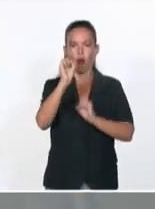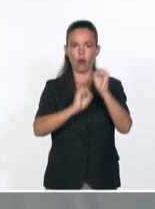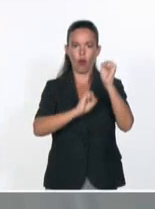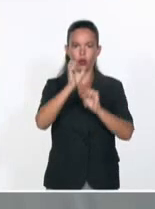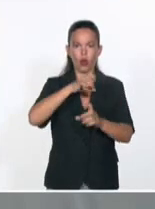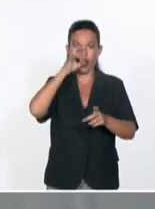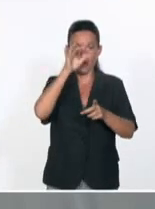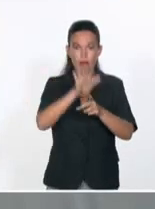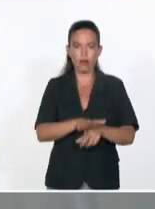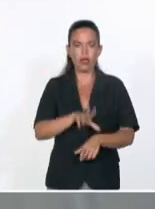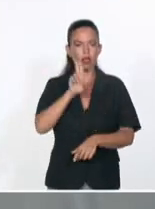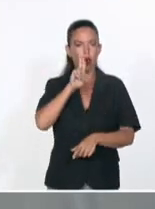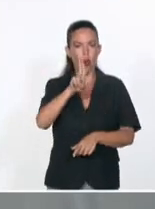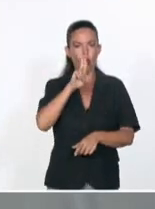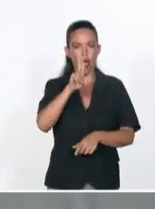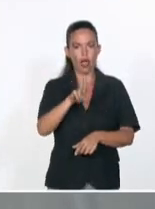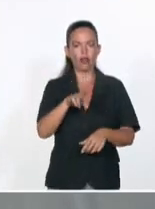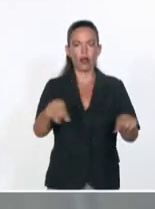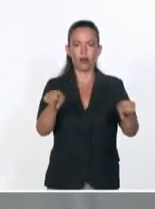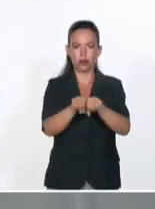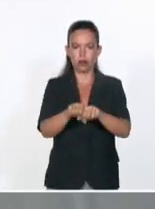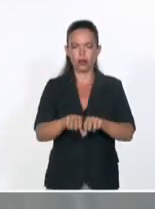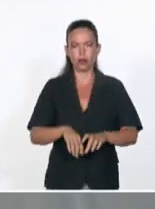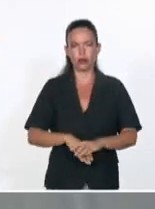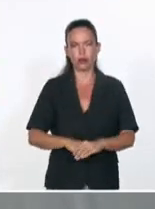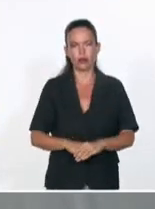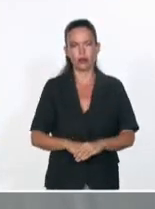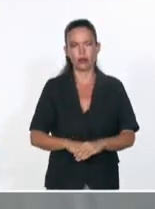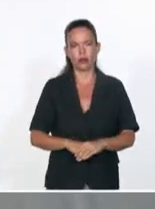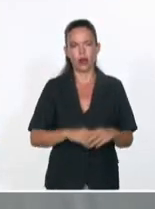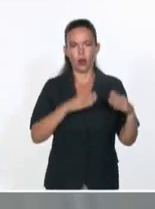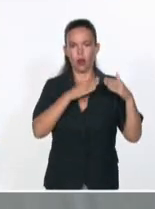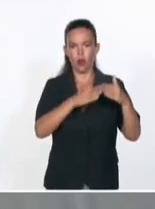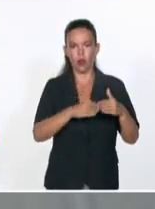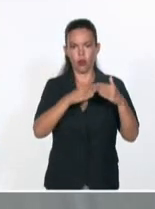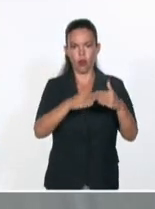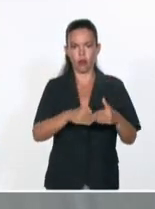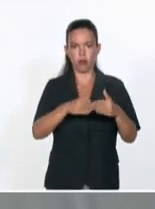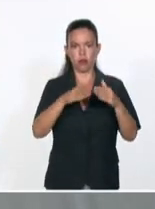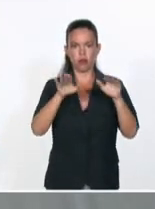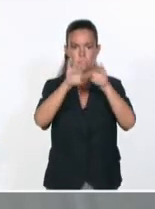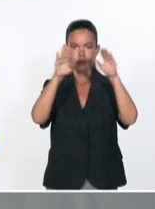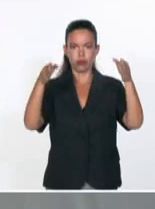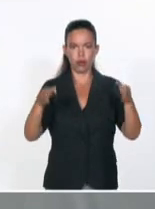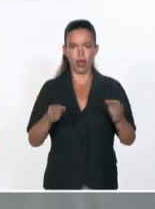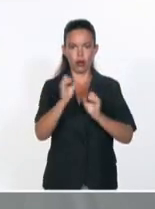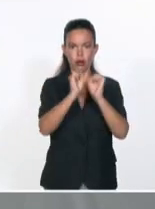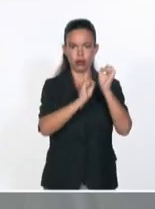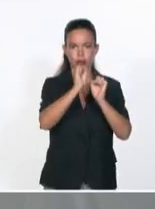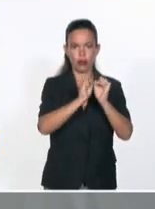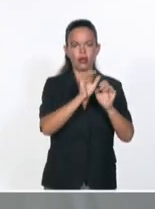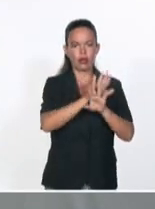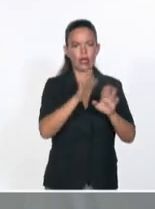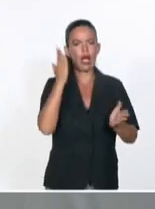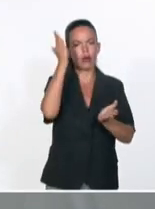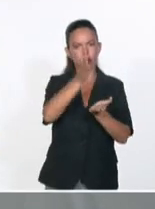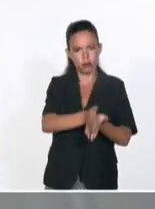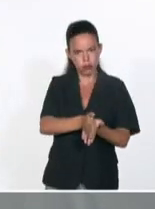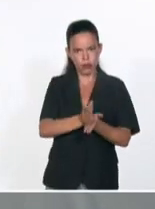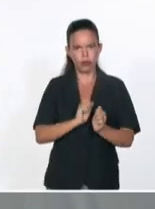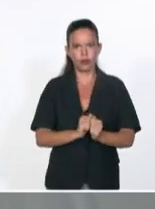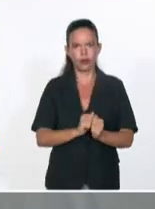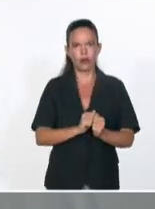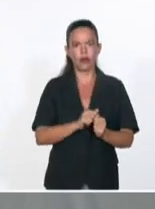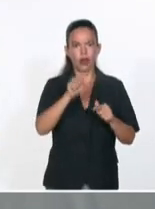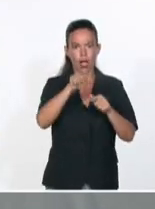inmediata. Ya se bajaron los contenedores y están los compañeros nuestros para ver si hoy logramos sacar los 21 equipos a La